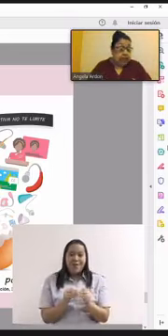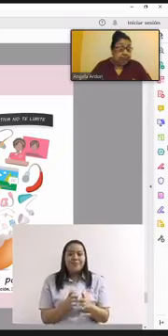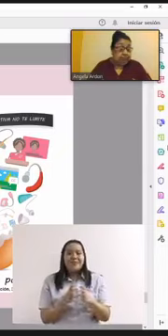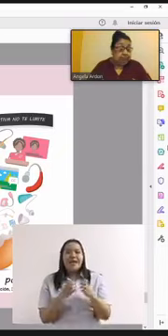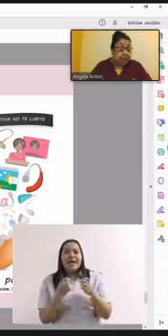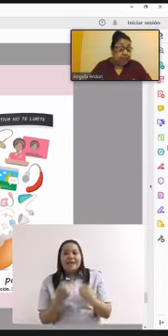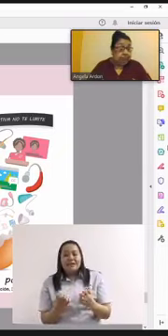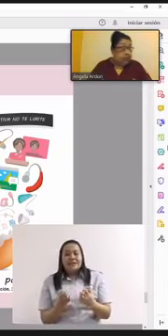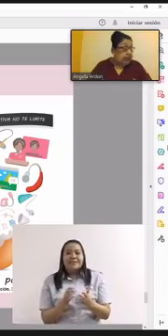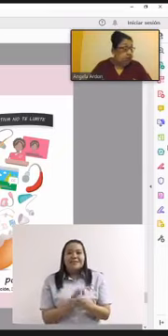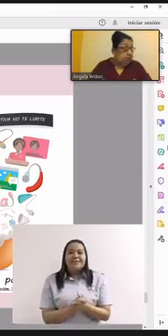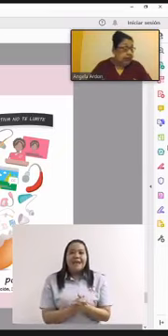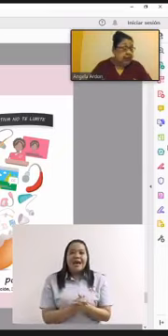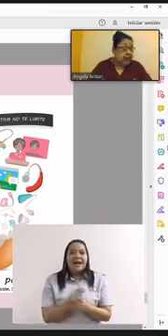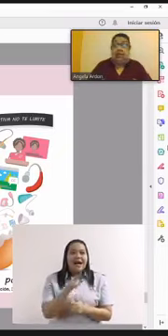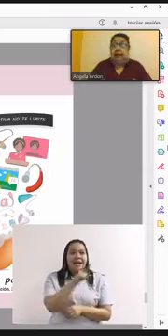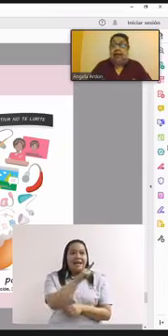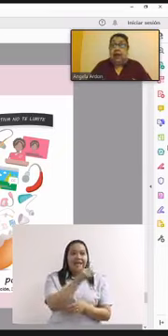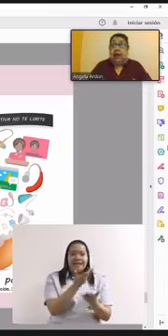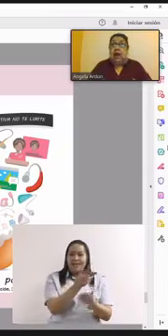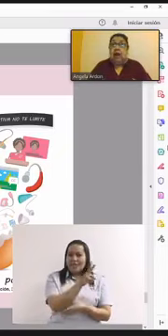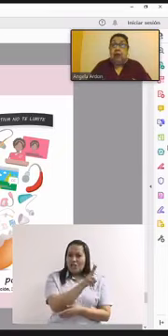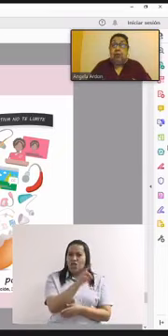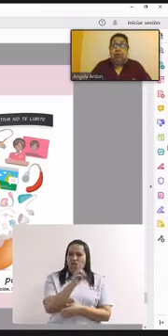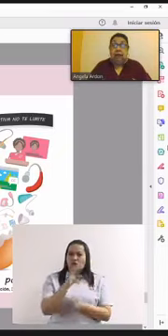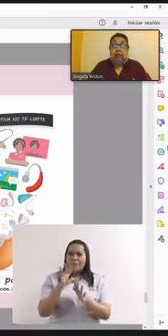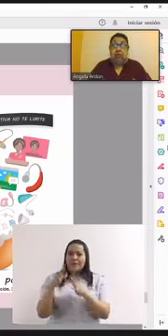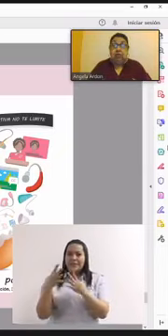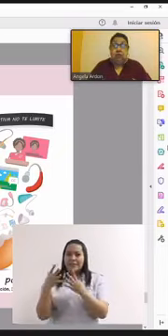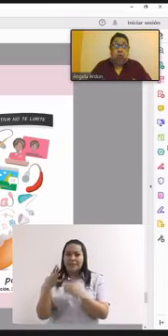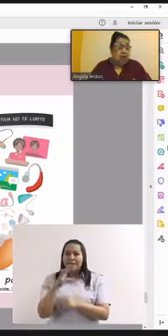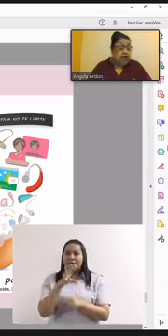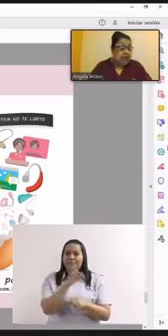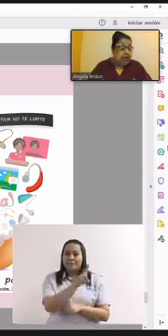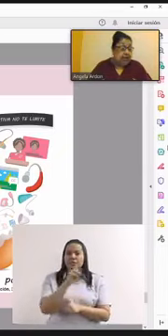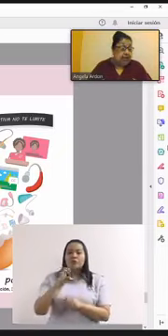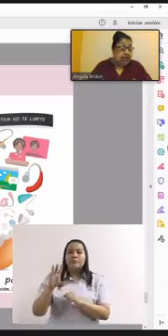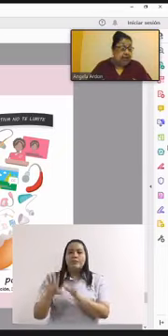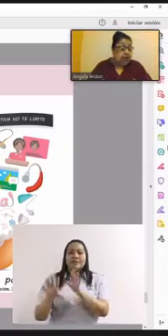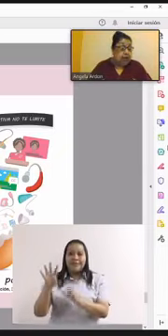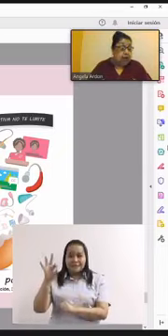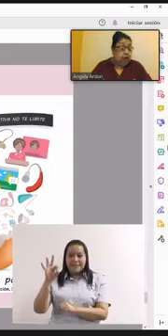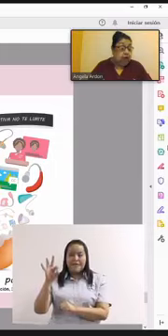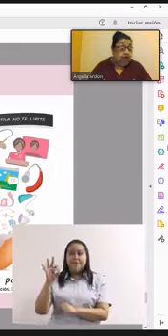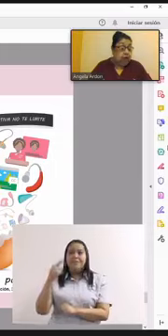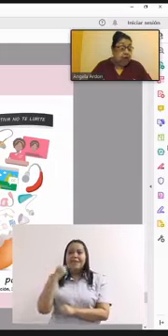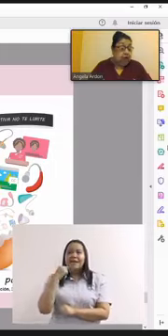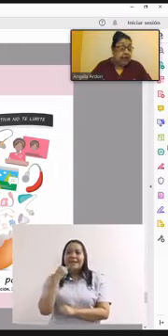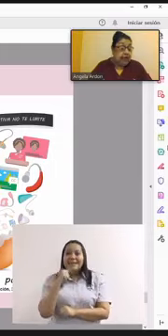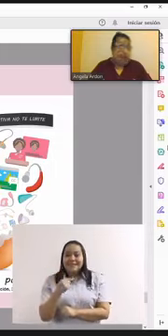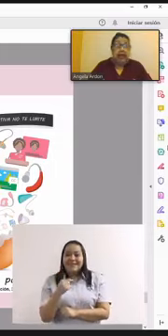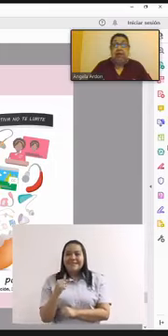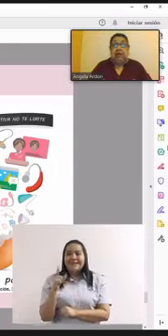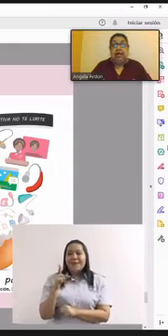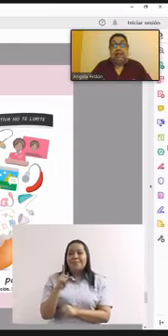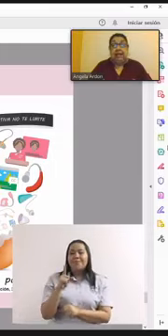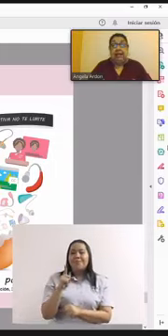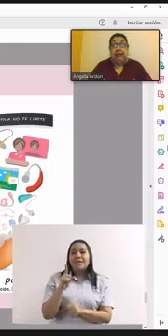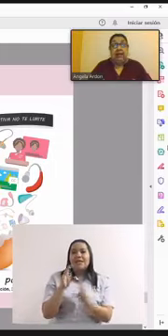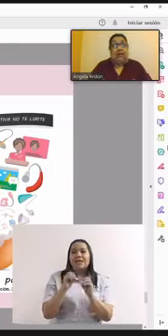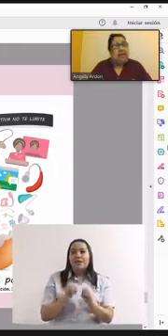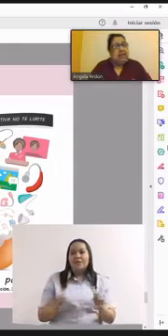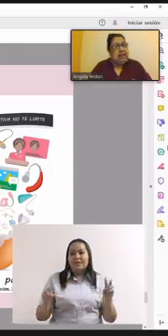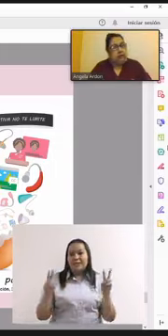hay una, en el 2013, la OMG hizo un lema que dice audición sana y vida